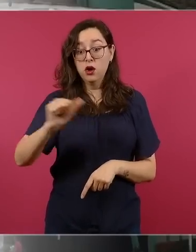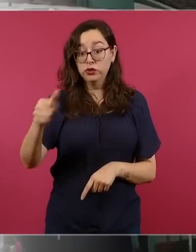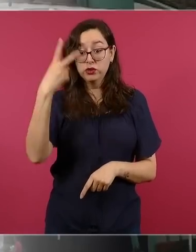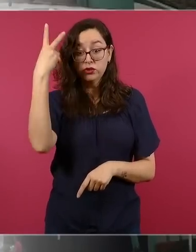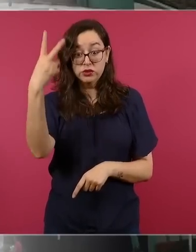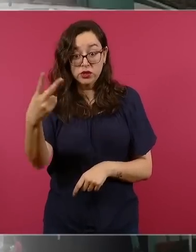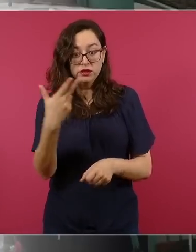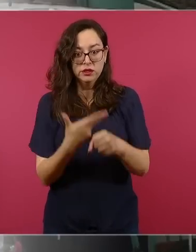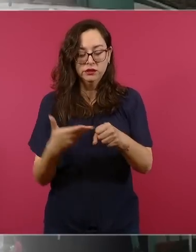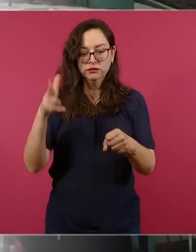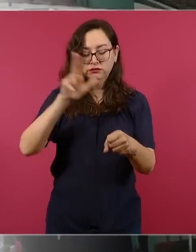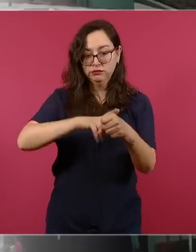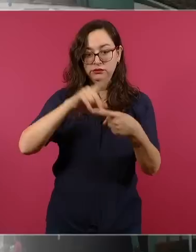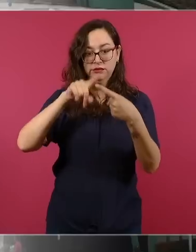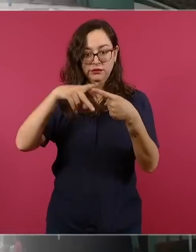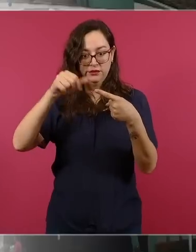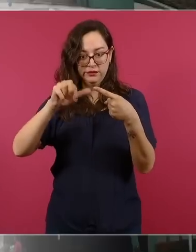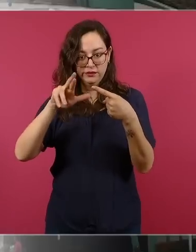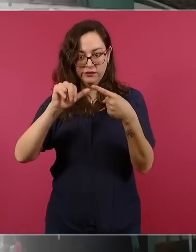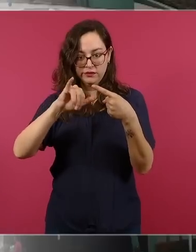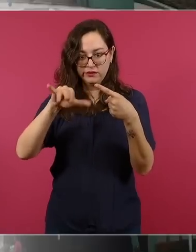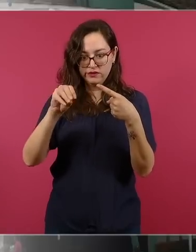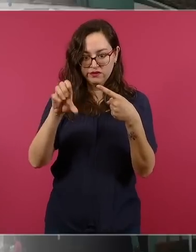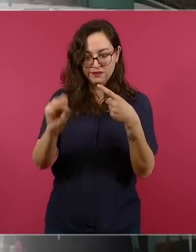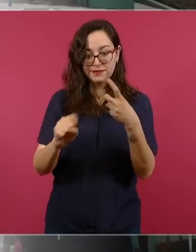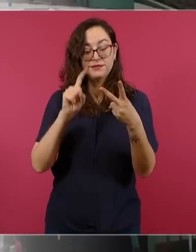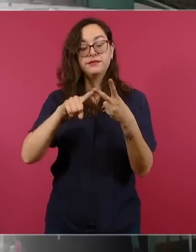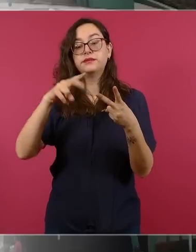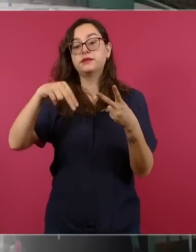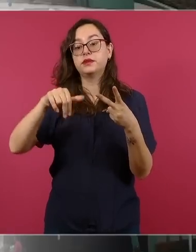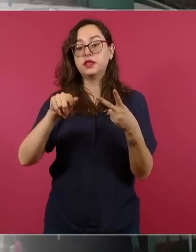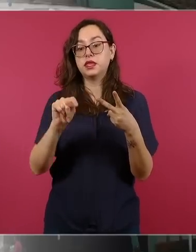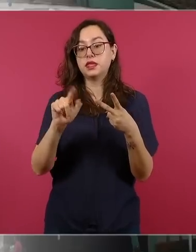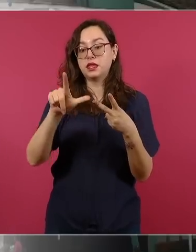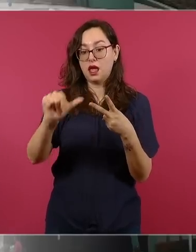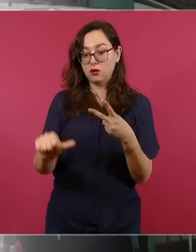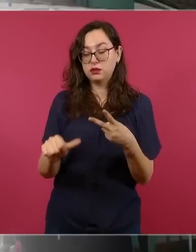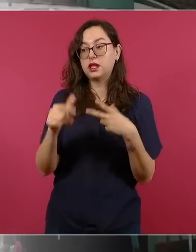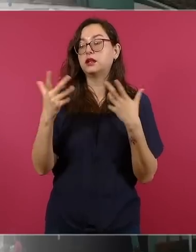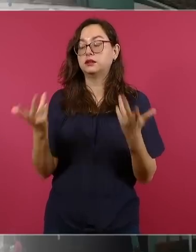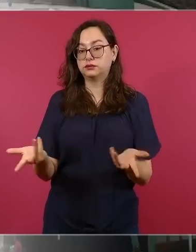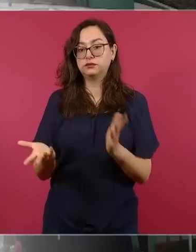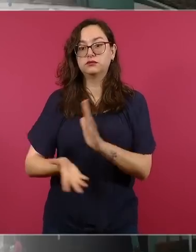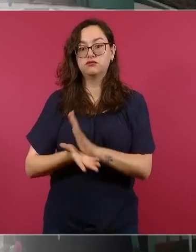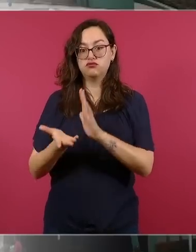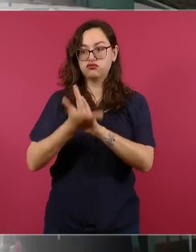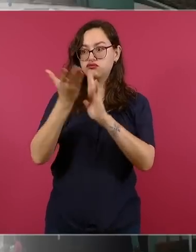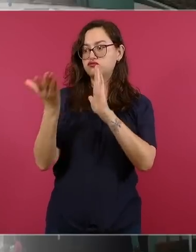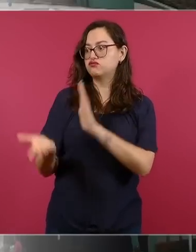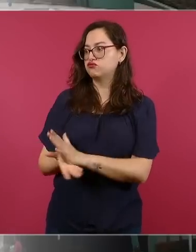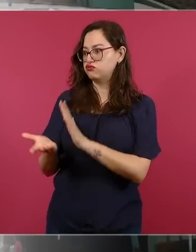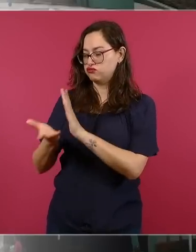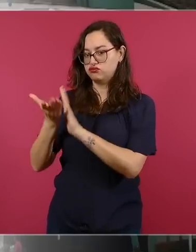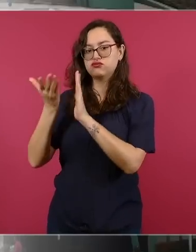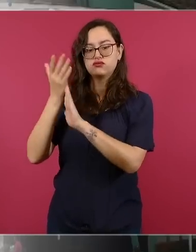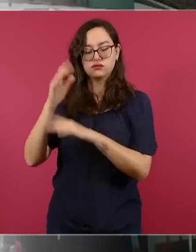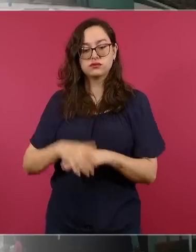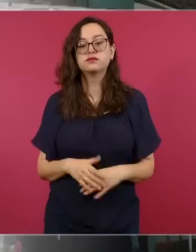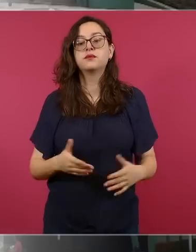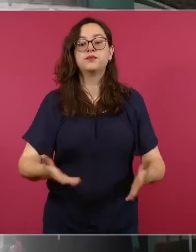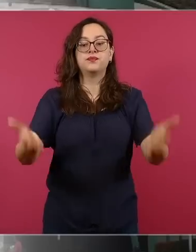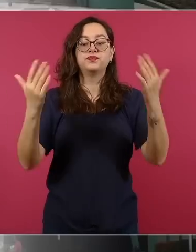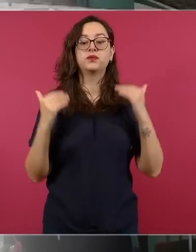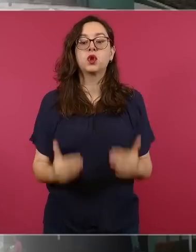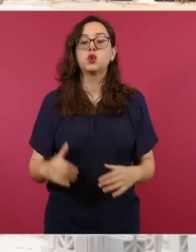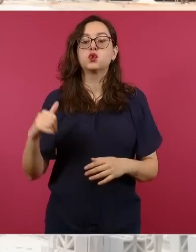en Naranjos, otro en Nautla y, como les decía, ya se puso en marcha el Hospital General de Perote. En Yucatán también